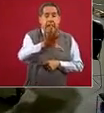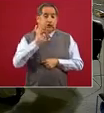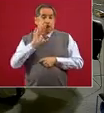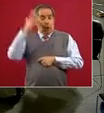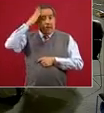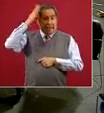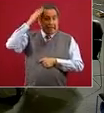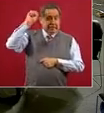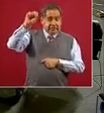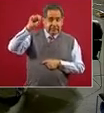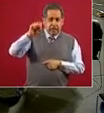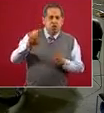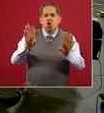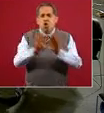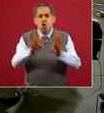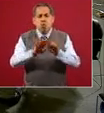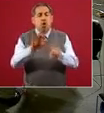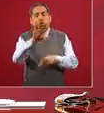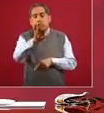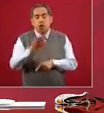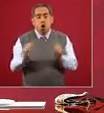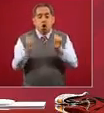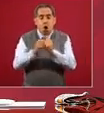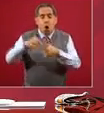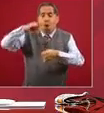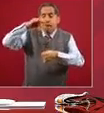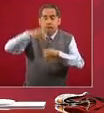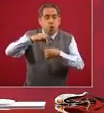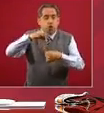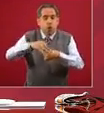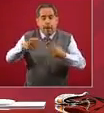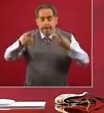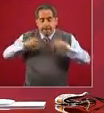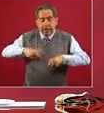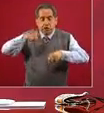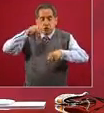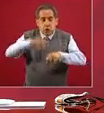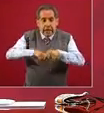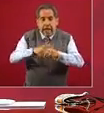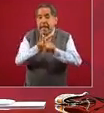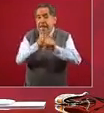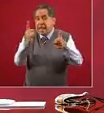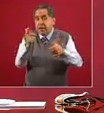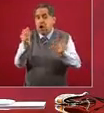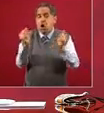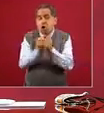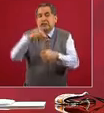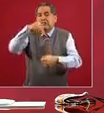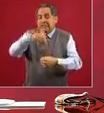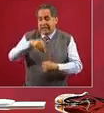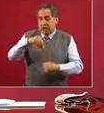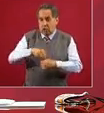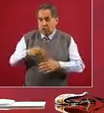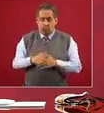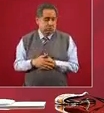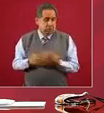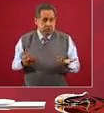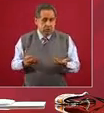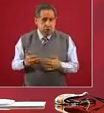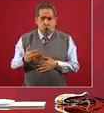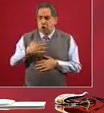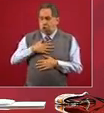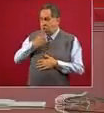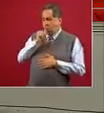el mecanismo, la vía, tiene que ser el voto personal, libre, directo y secreto. Es decir, yo no puedo establecer en